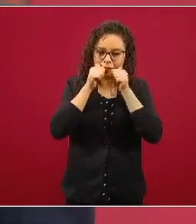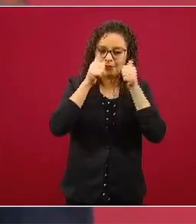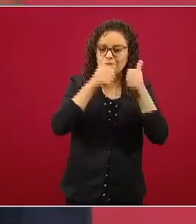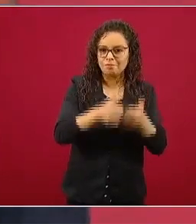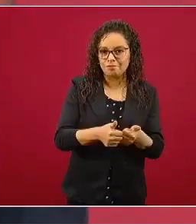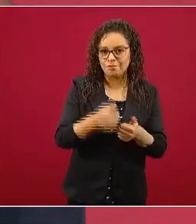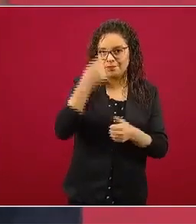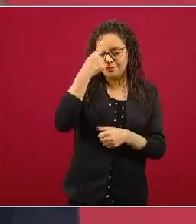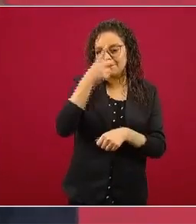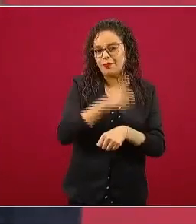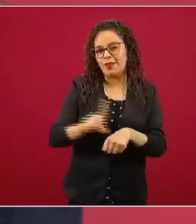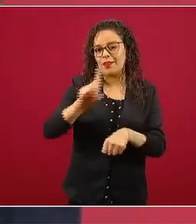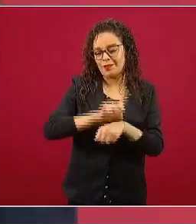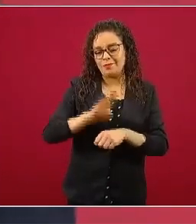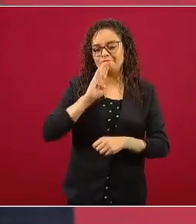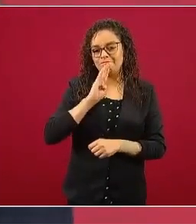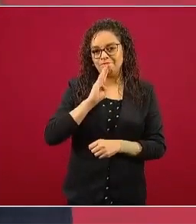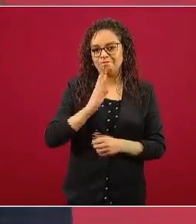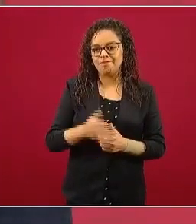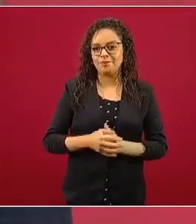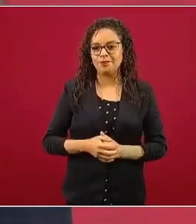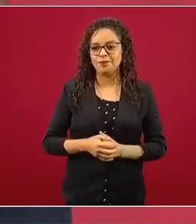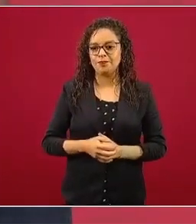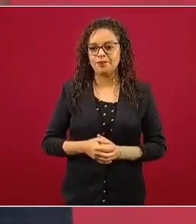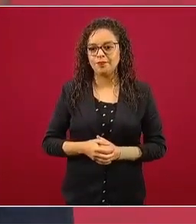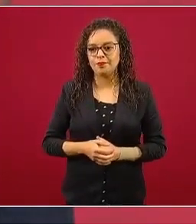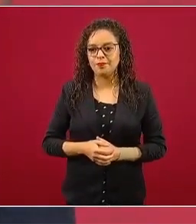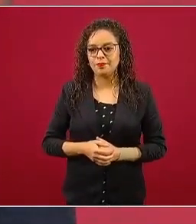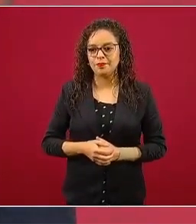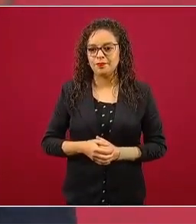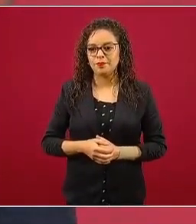Yo de una vez les adelanto